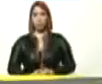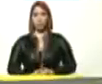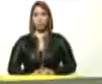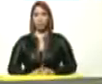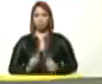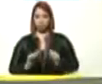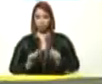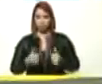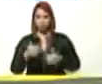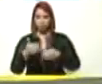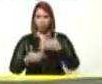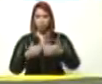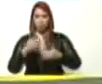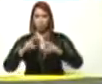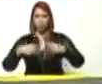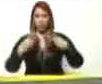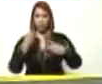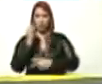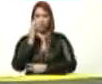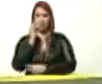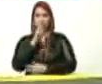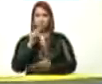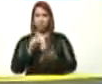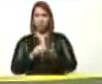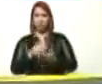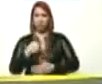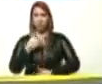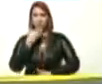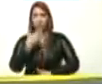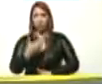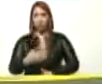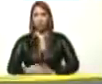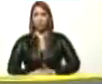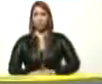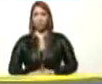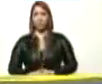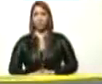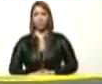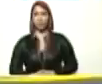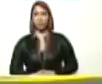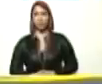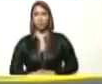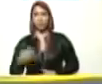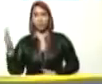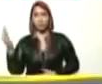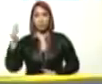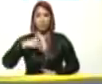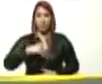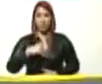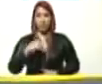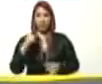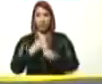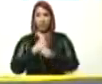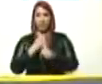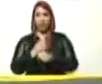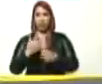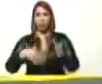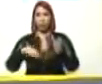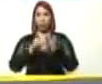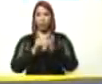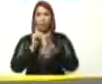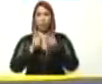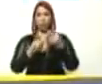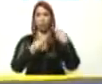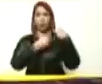el arranque de esta nueva asamblea nacional yo le he pedido que se venga a trabajar otra vez en algunas